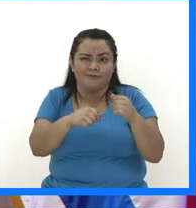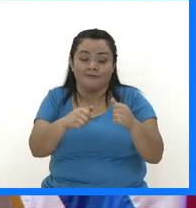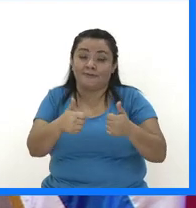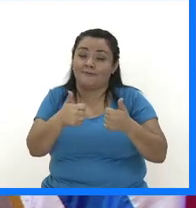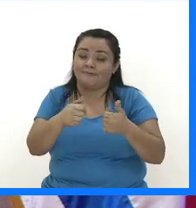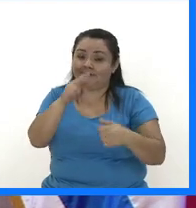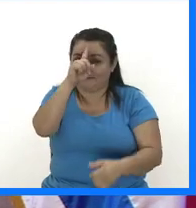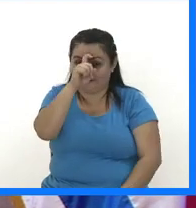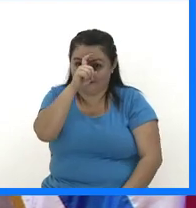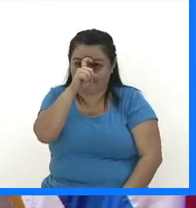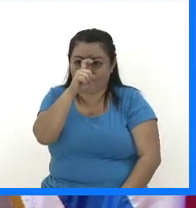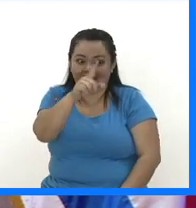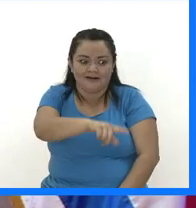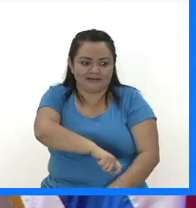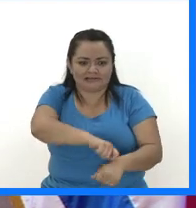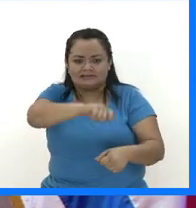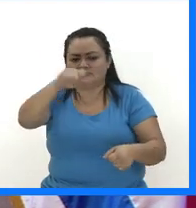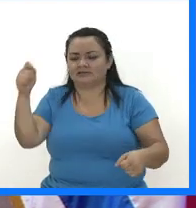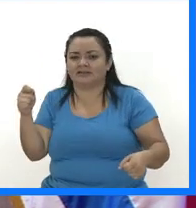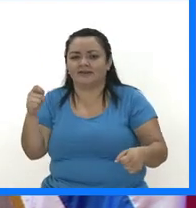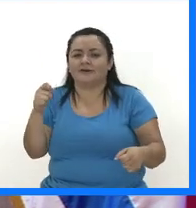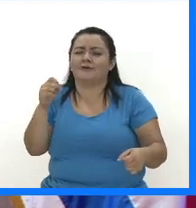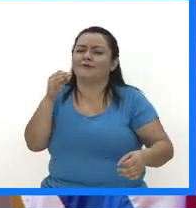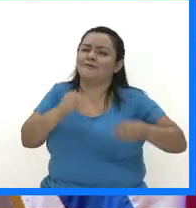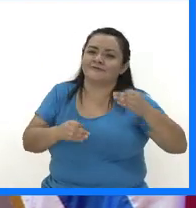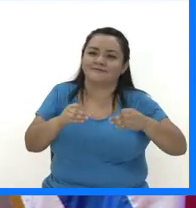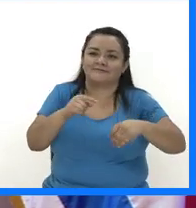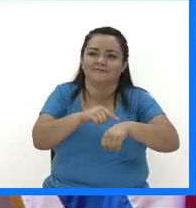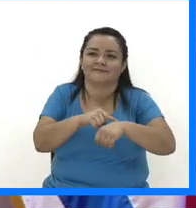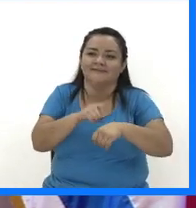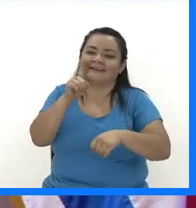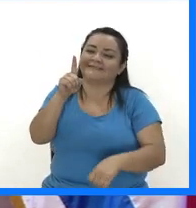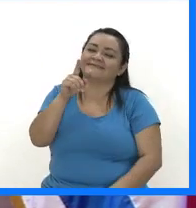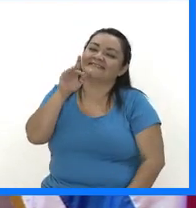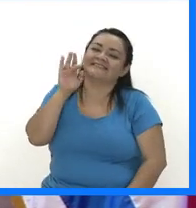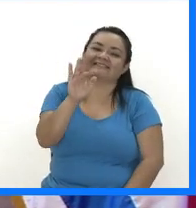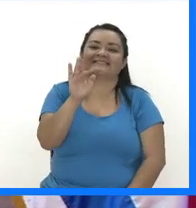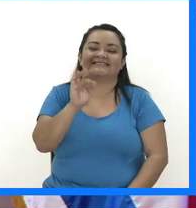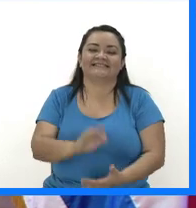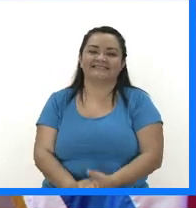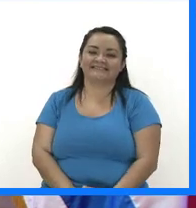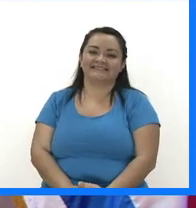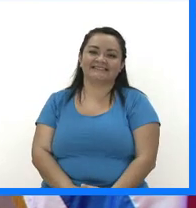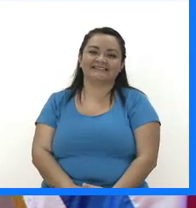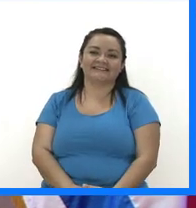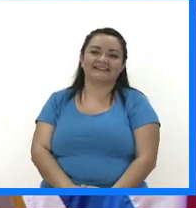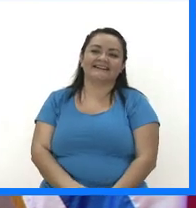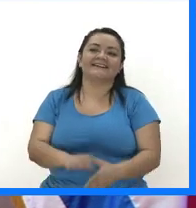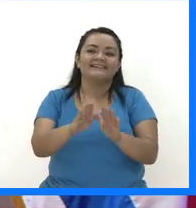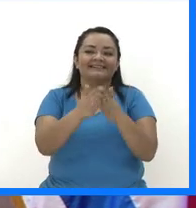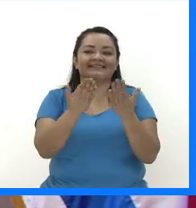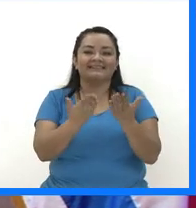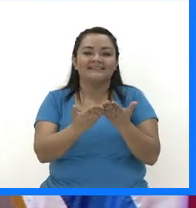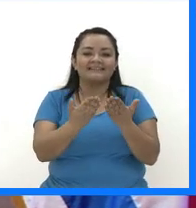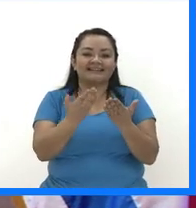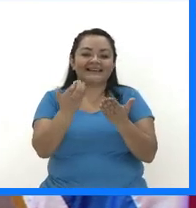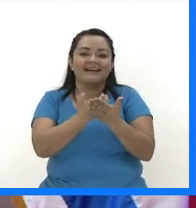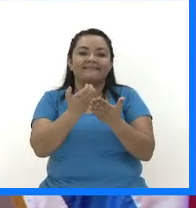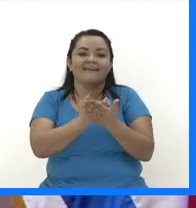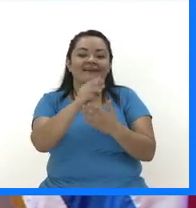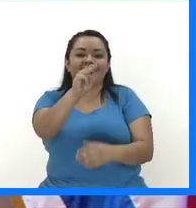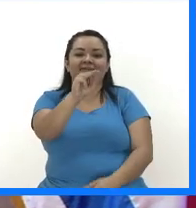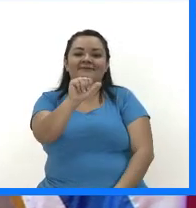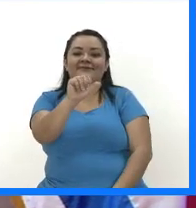una buena labor hablaron el cable que no era justo en el momento que dio a usted le quería abrazar vamos a la palabra evangelio de marcos